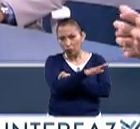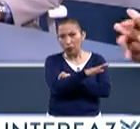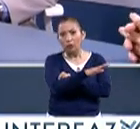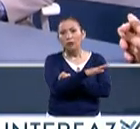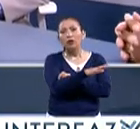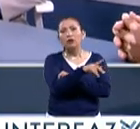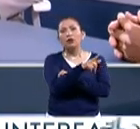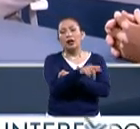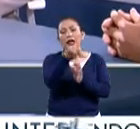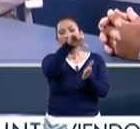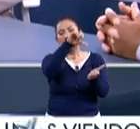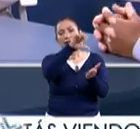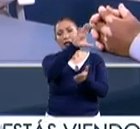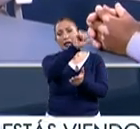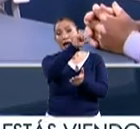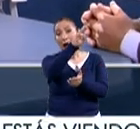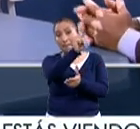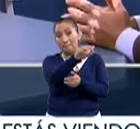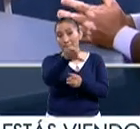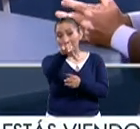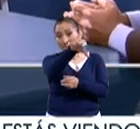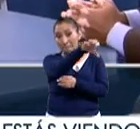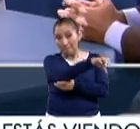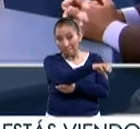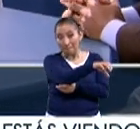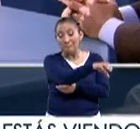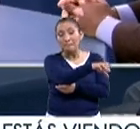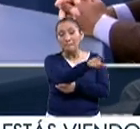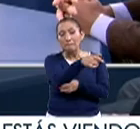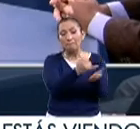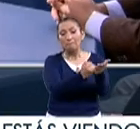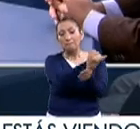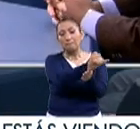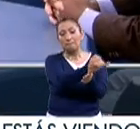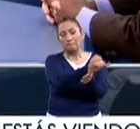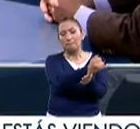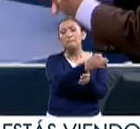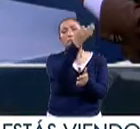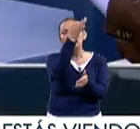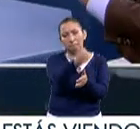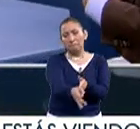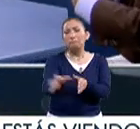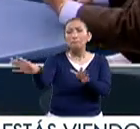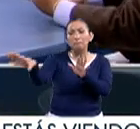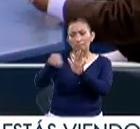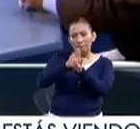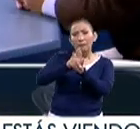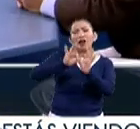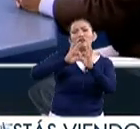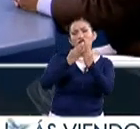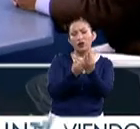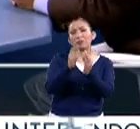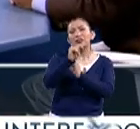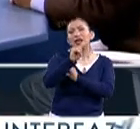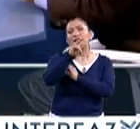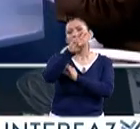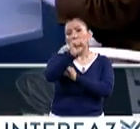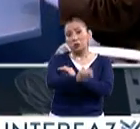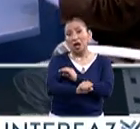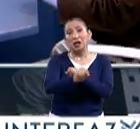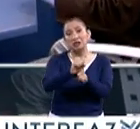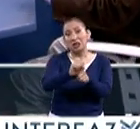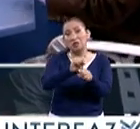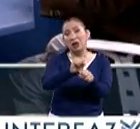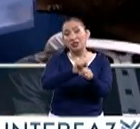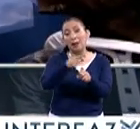los centros de atención múltiple decidieron adoptar el modelo pedagógico de telesecundaria